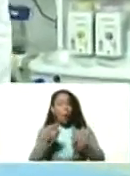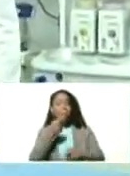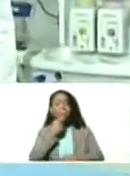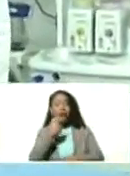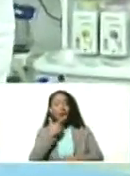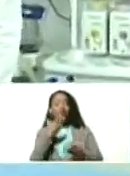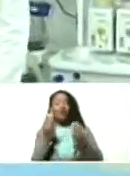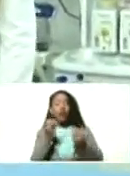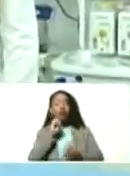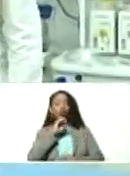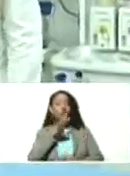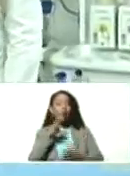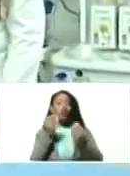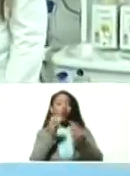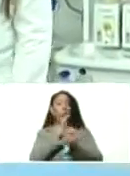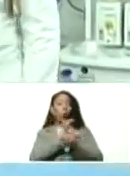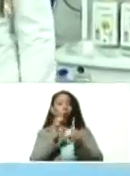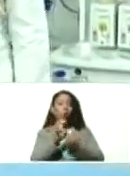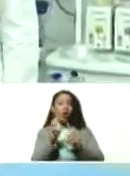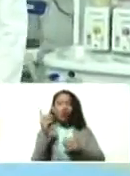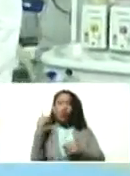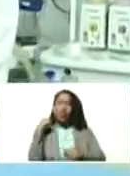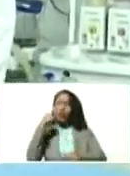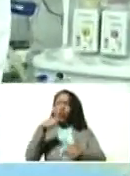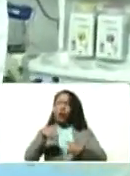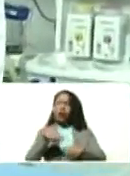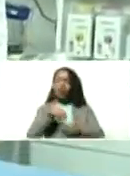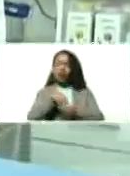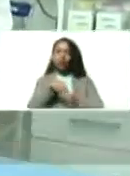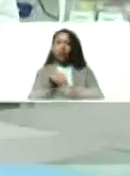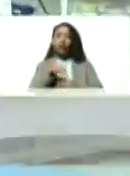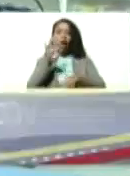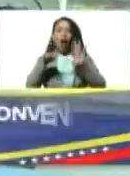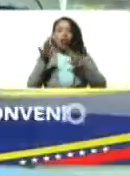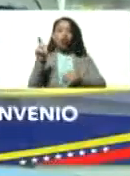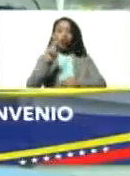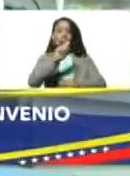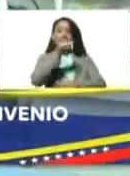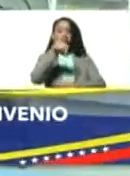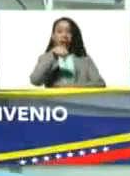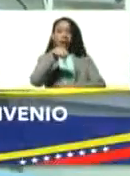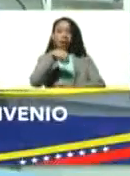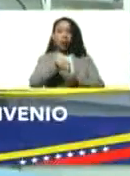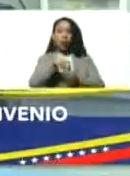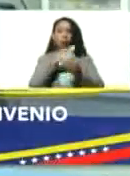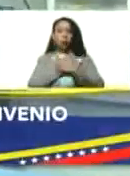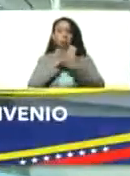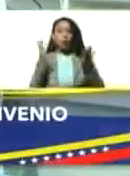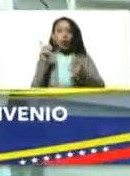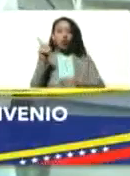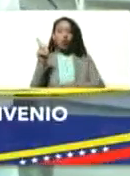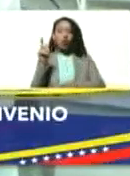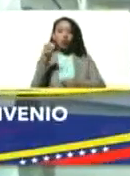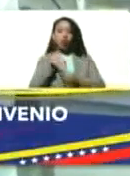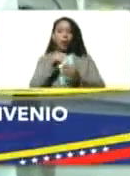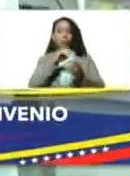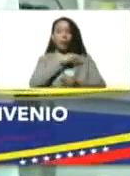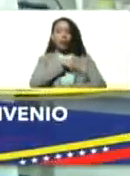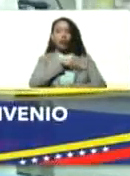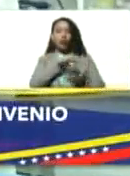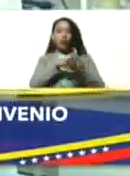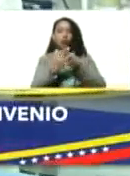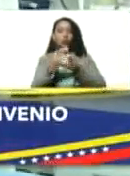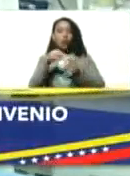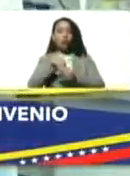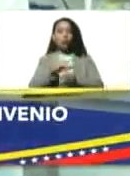mucha historia, mucha cultura. ¿Cuánto tiempo tienes por aquí? Tengo 14 meses aquí colaborando. 14 meses. Con ¿tú la eres? Misión Barrio Adentro, médico